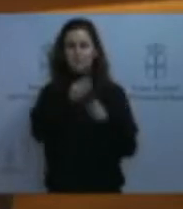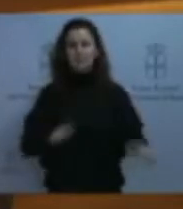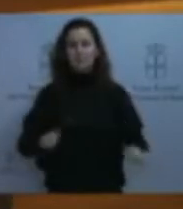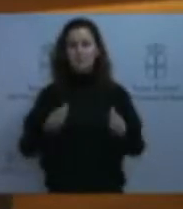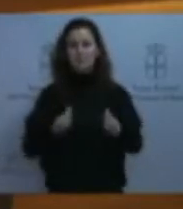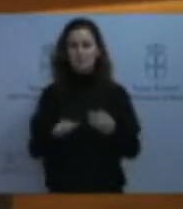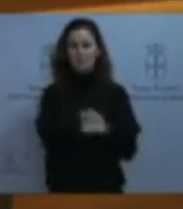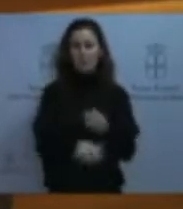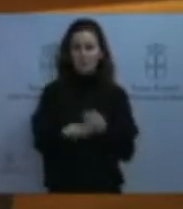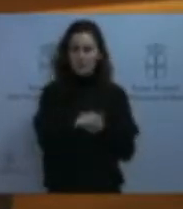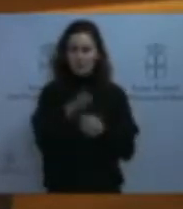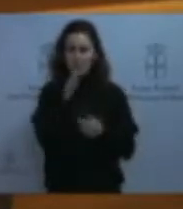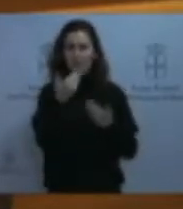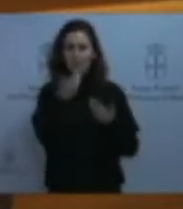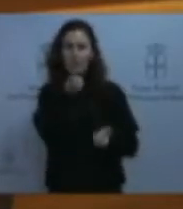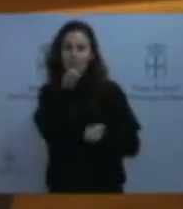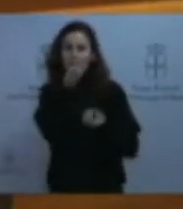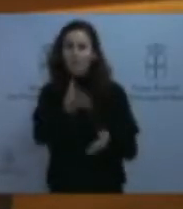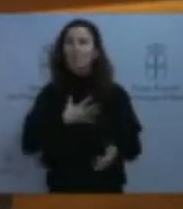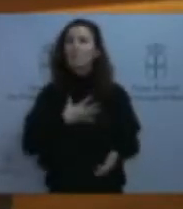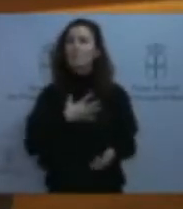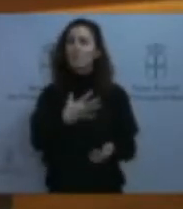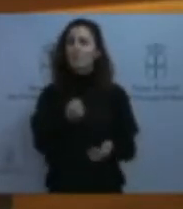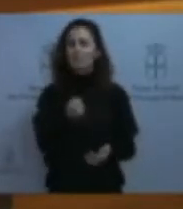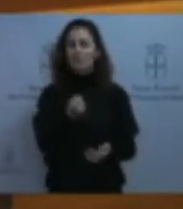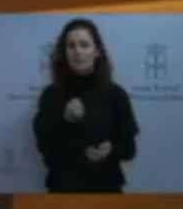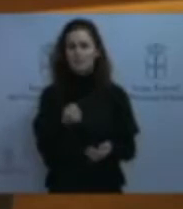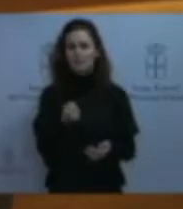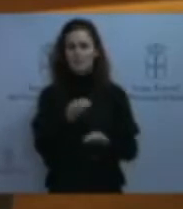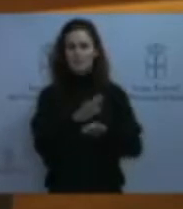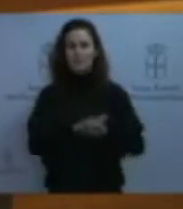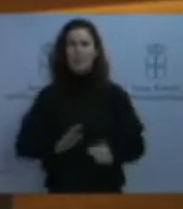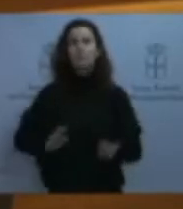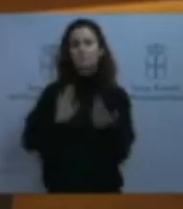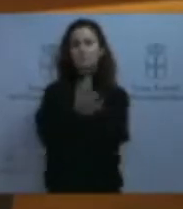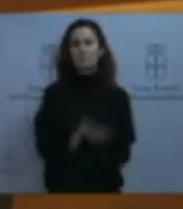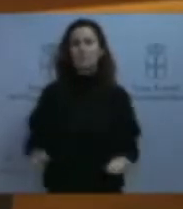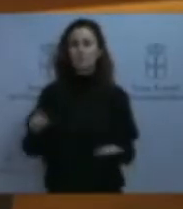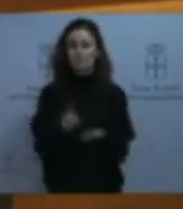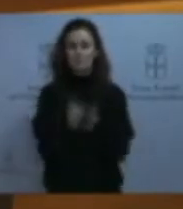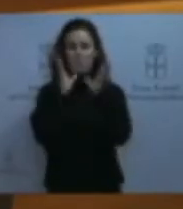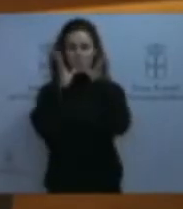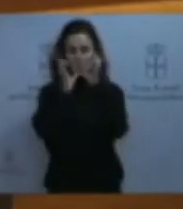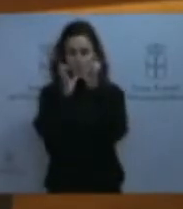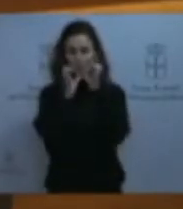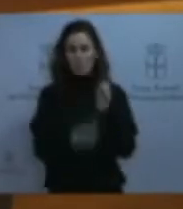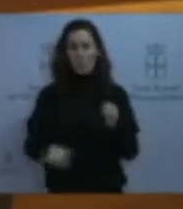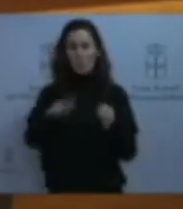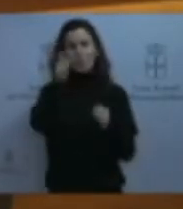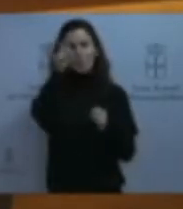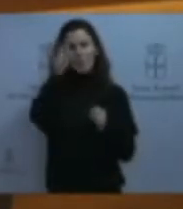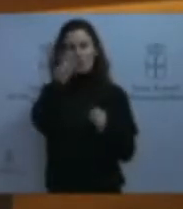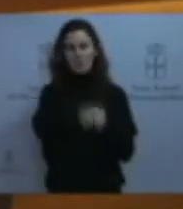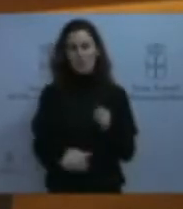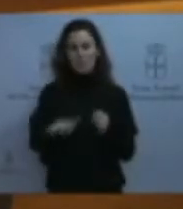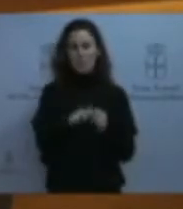les transmitimos también las gracias por la valentía con que afrontan tener que enfrentarse de nuevo a este desastre en sus zonas rurales. Y con respecto